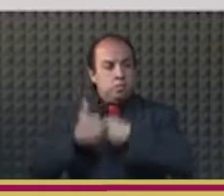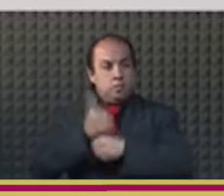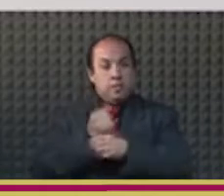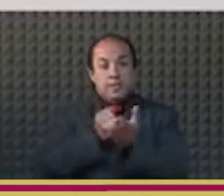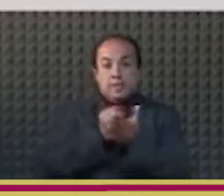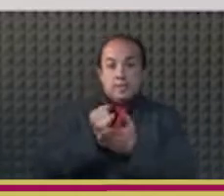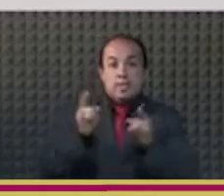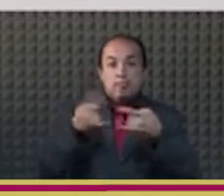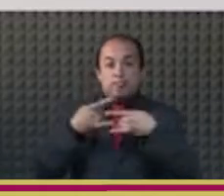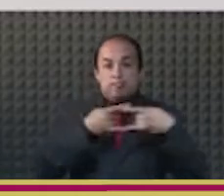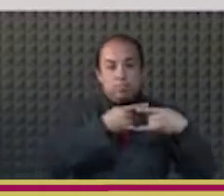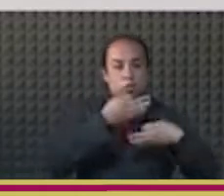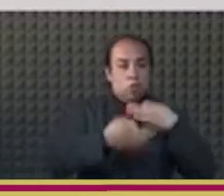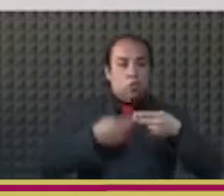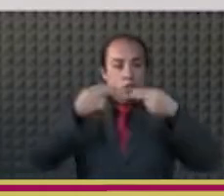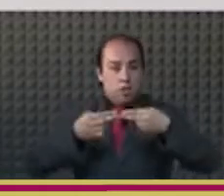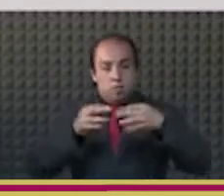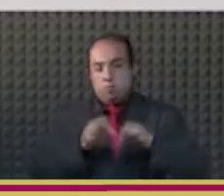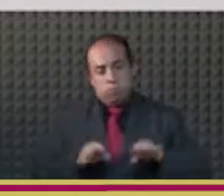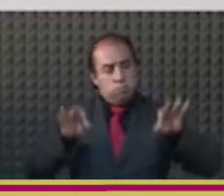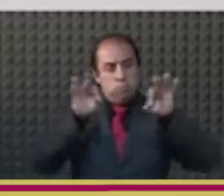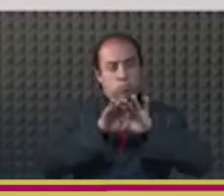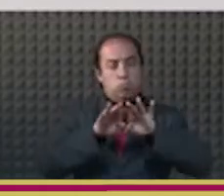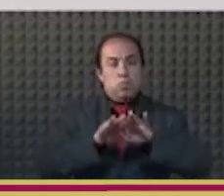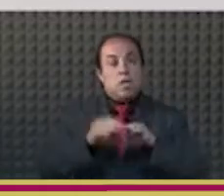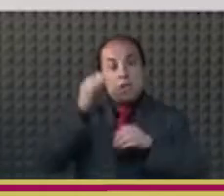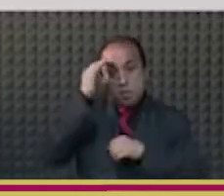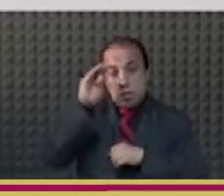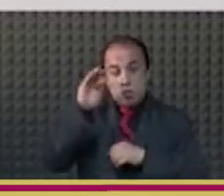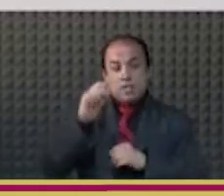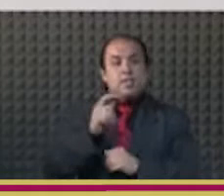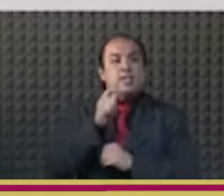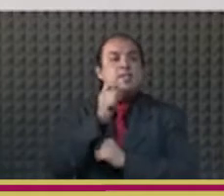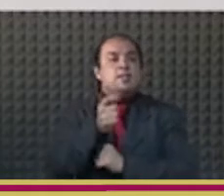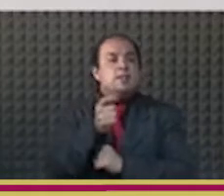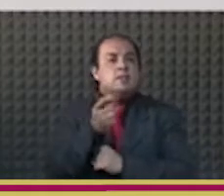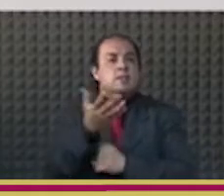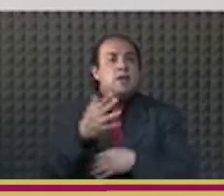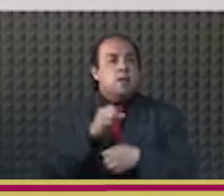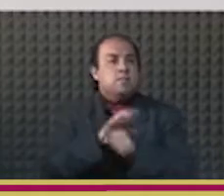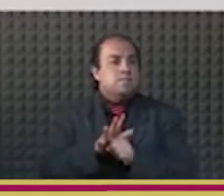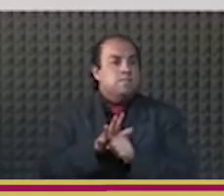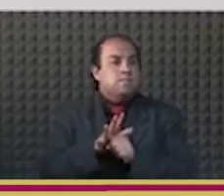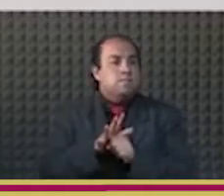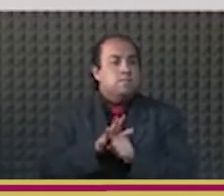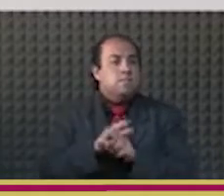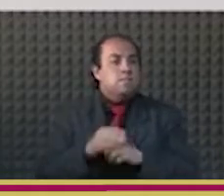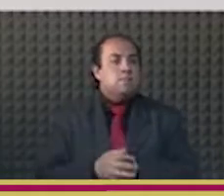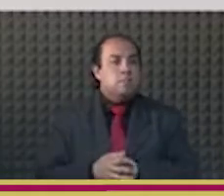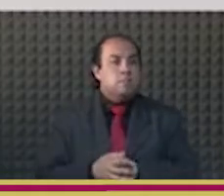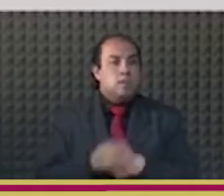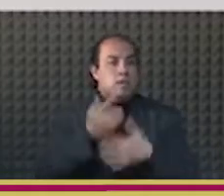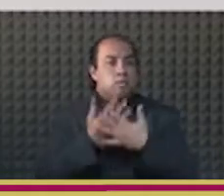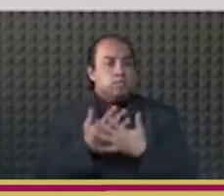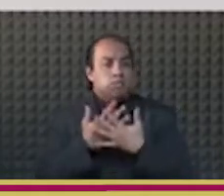de cerrar todos los negocios no esenciales, y ante el desconocimiento de lo que podría venir, la expectativa en ese